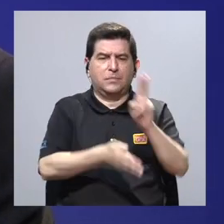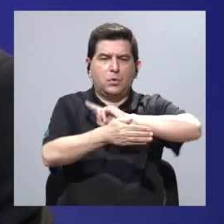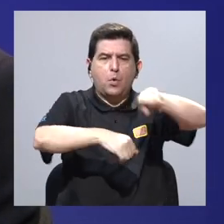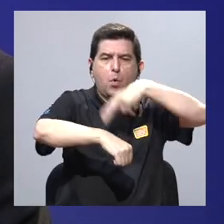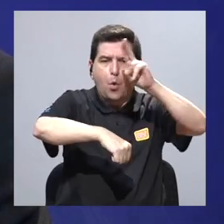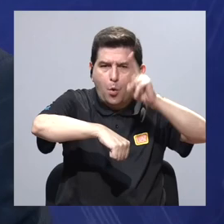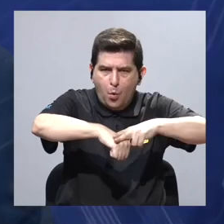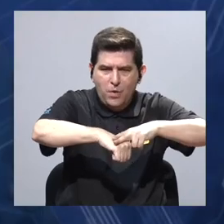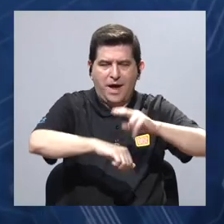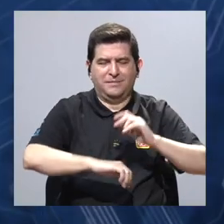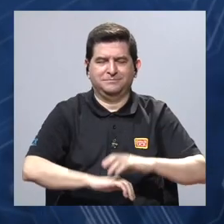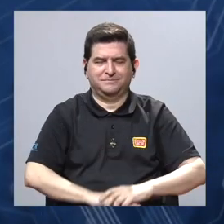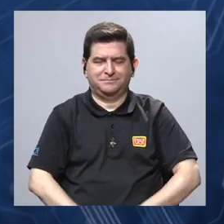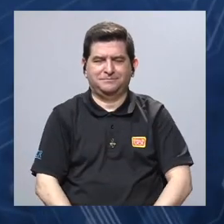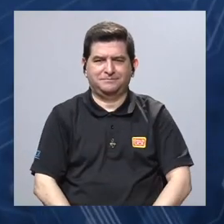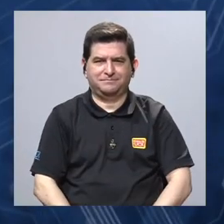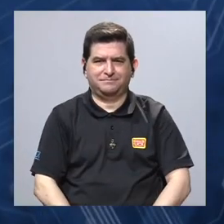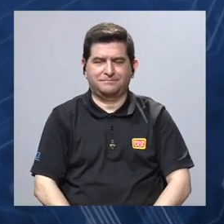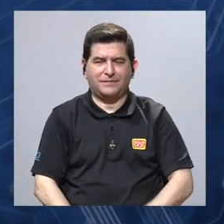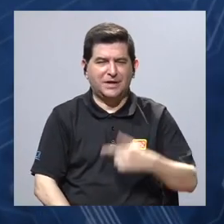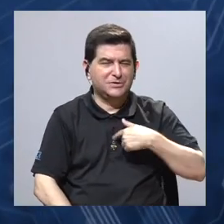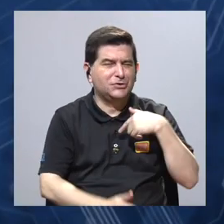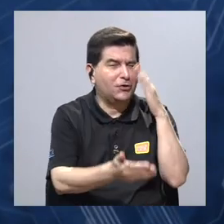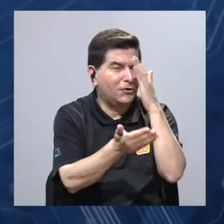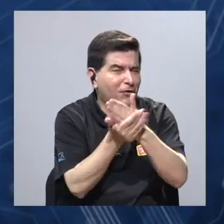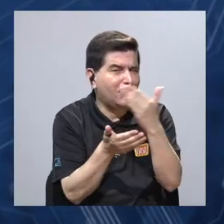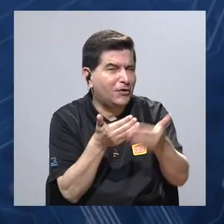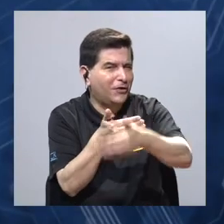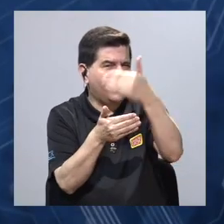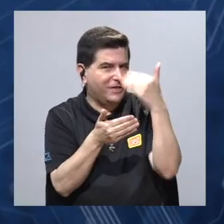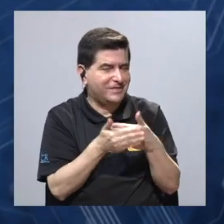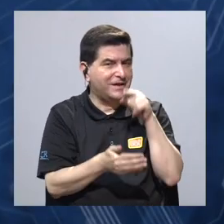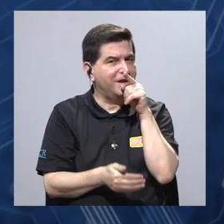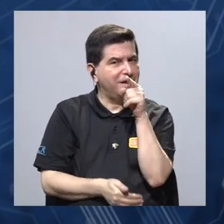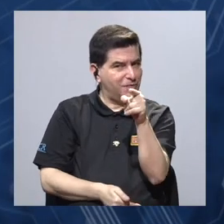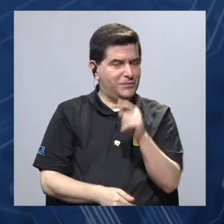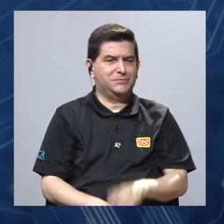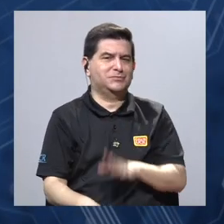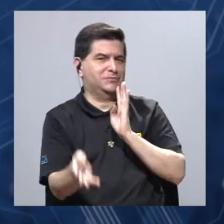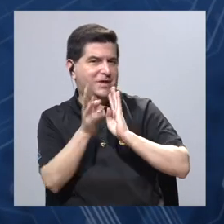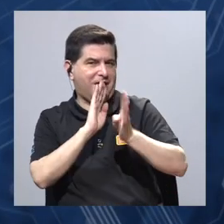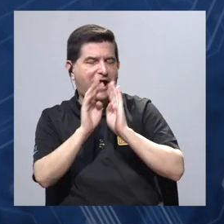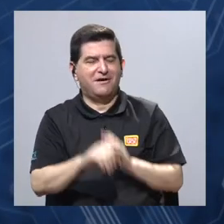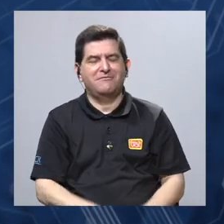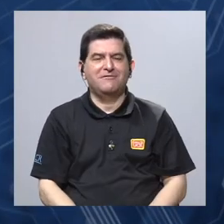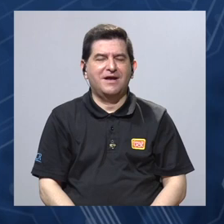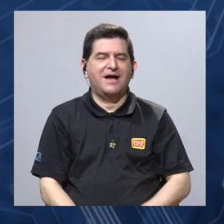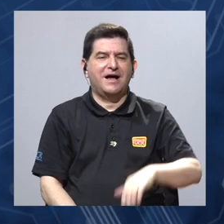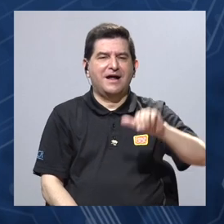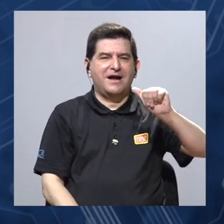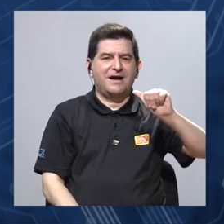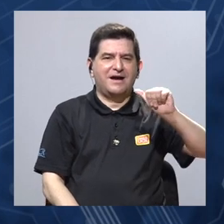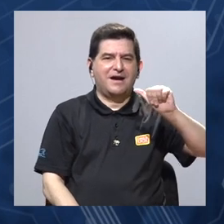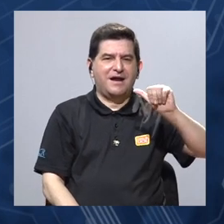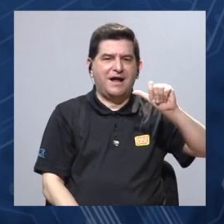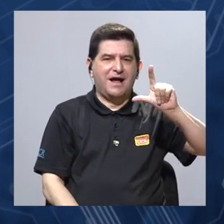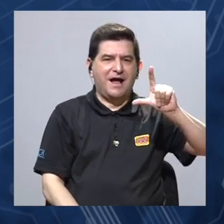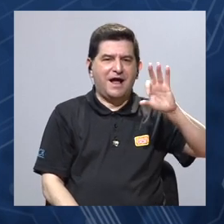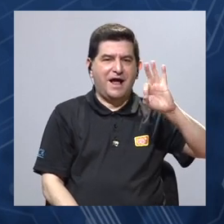Universidad Nacional. Lo interrumpí en el segmento anterior cuando usted estaba hablando de alfa, beta, gamma y